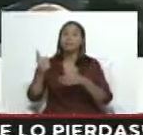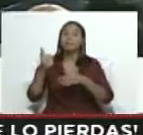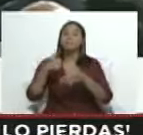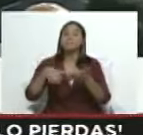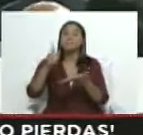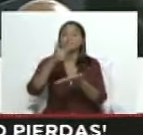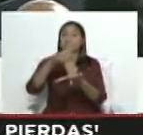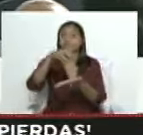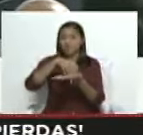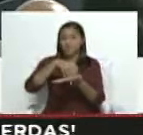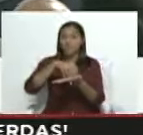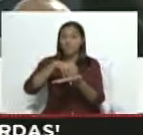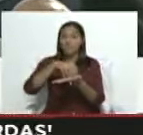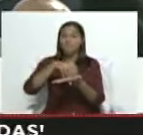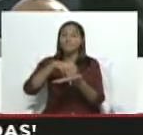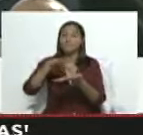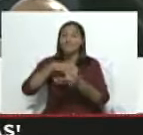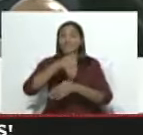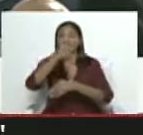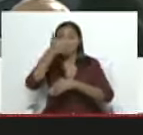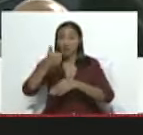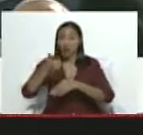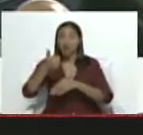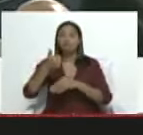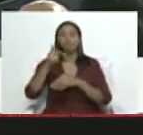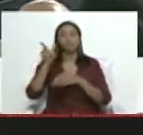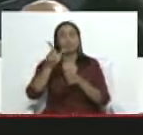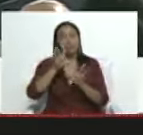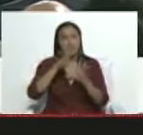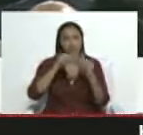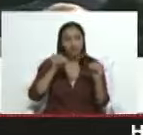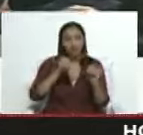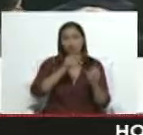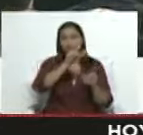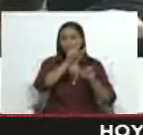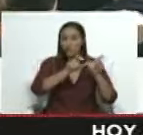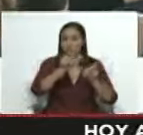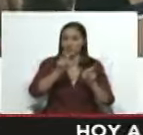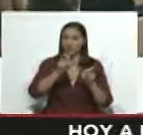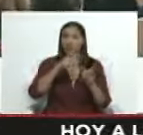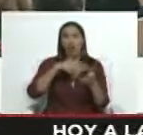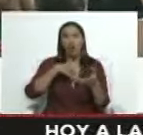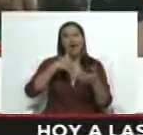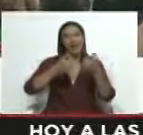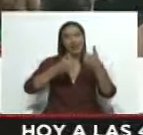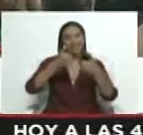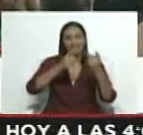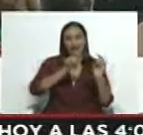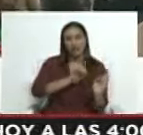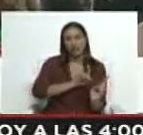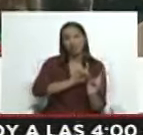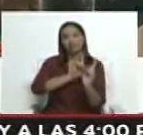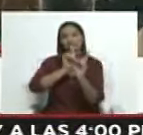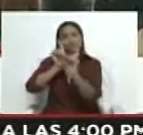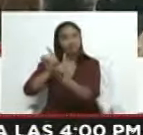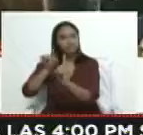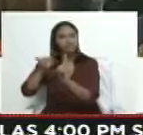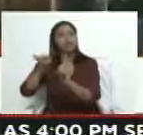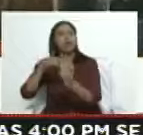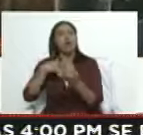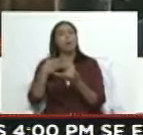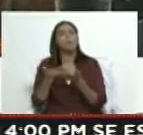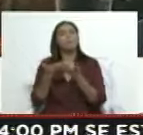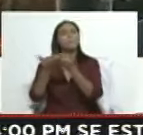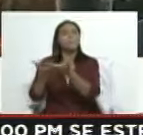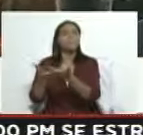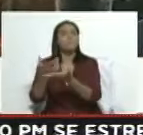para que las organizaciones con fines políticos acudan y presenten estas planillas de postulaciones con sus precandidatos. Recordemos que el